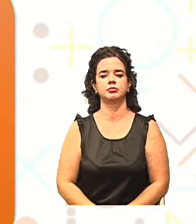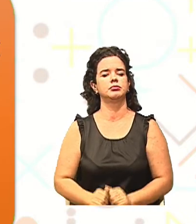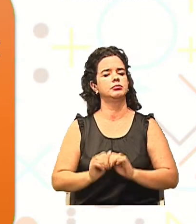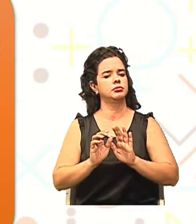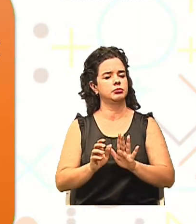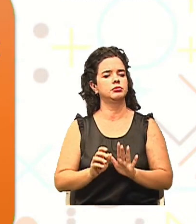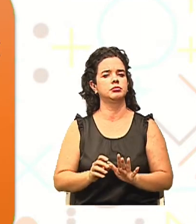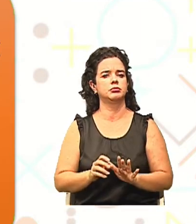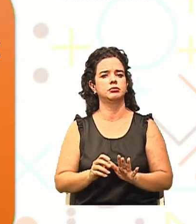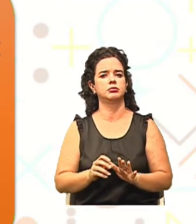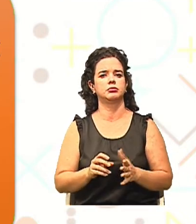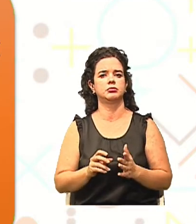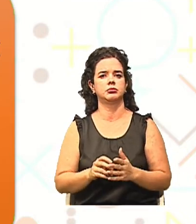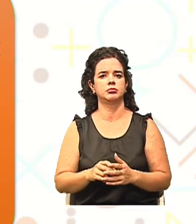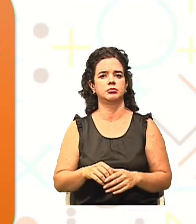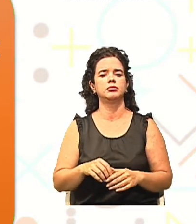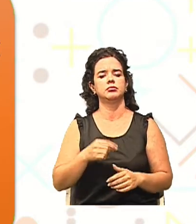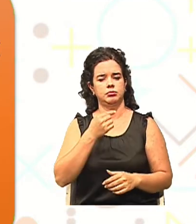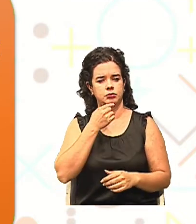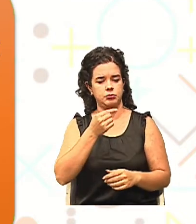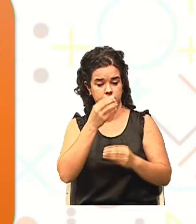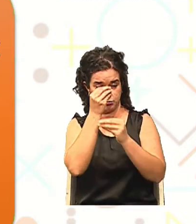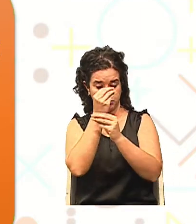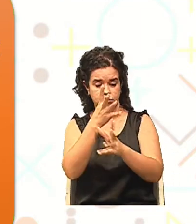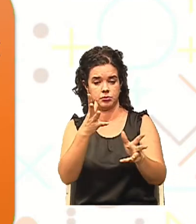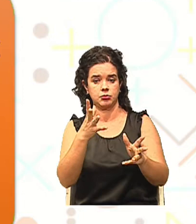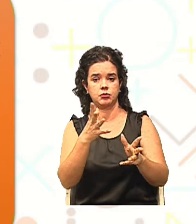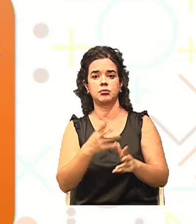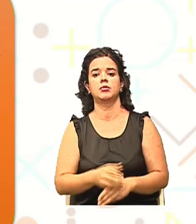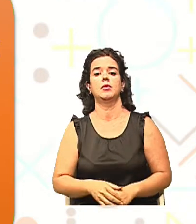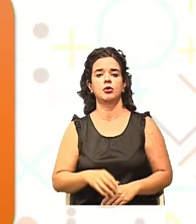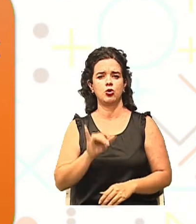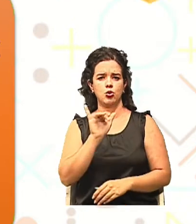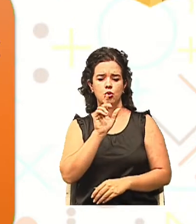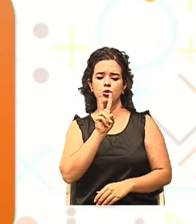Definamos, dos figuras son semejantes si cumplen tener